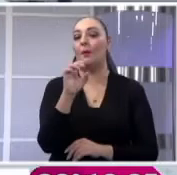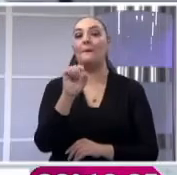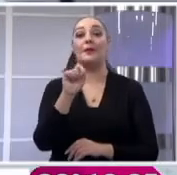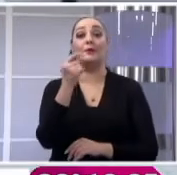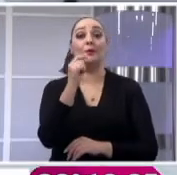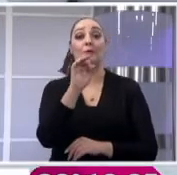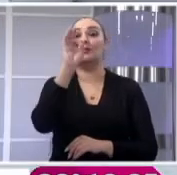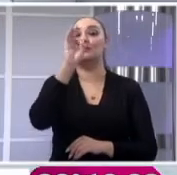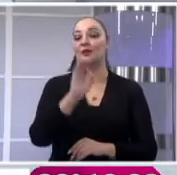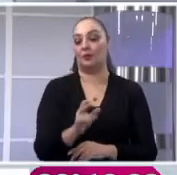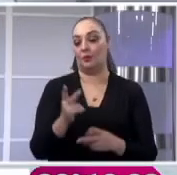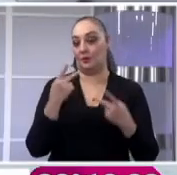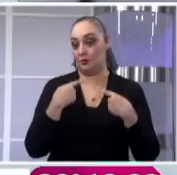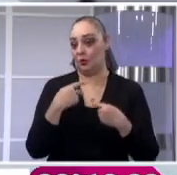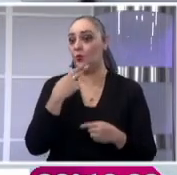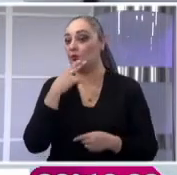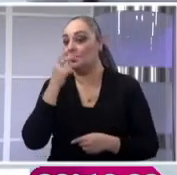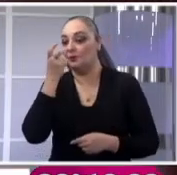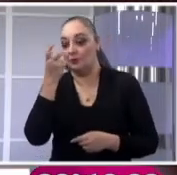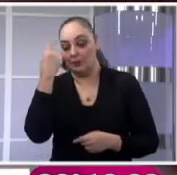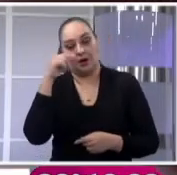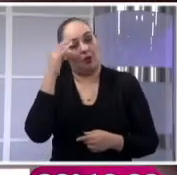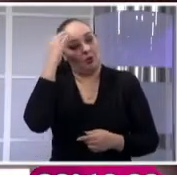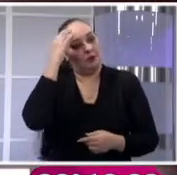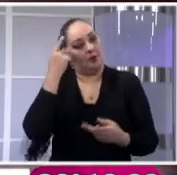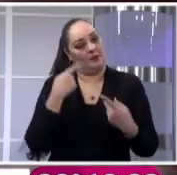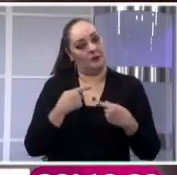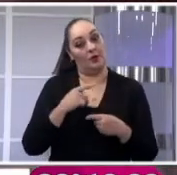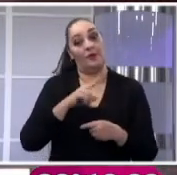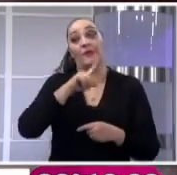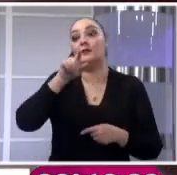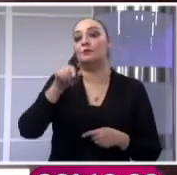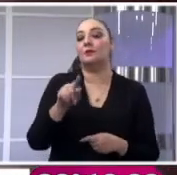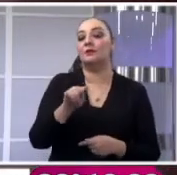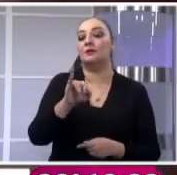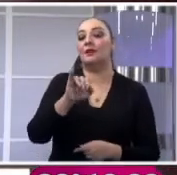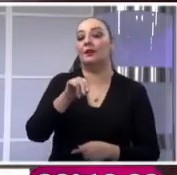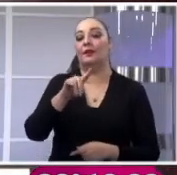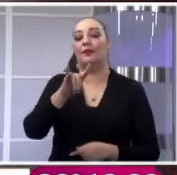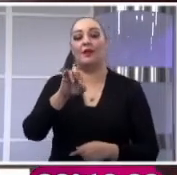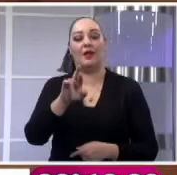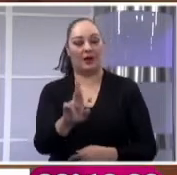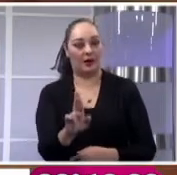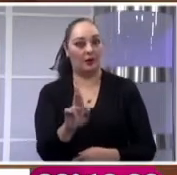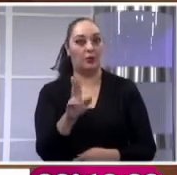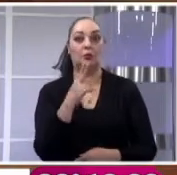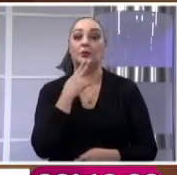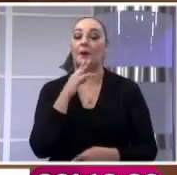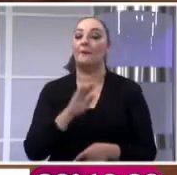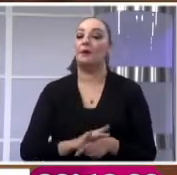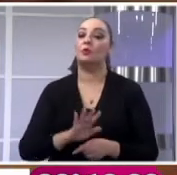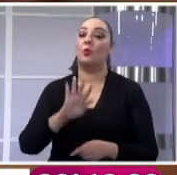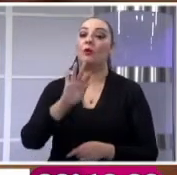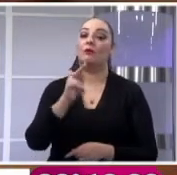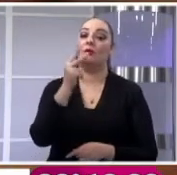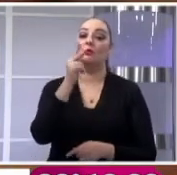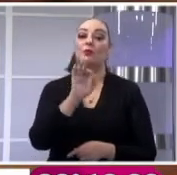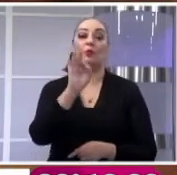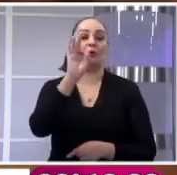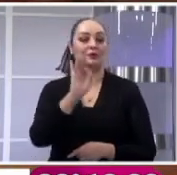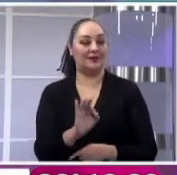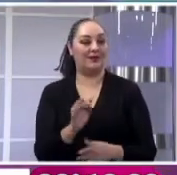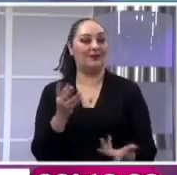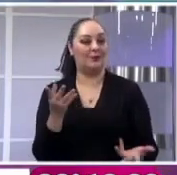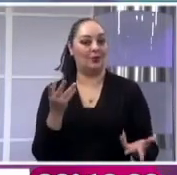la utilizo además tender tomó la delantera al ser utilizada por un 48 por ciento de los usuarios seguida de